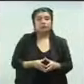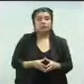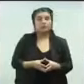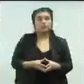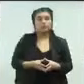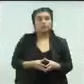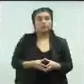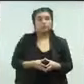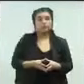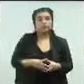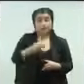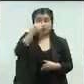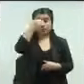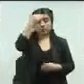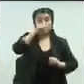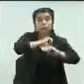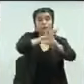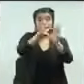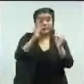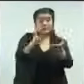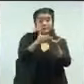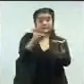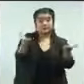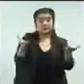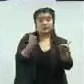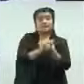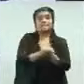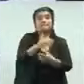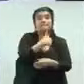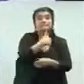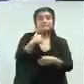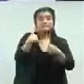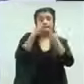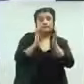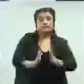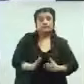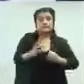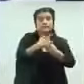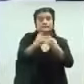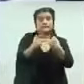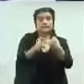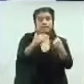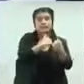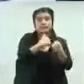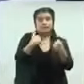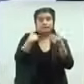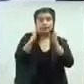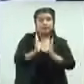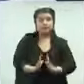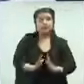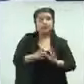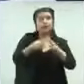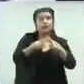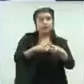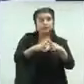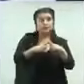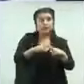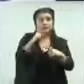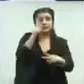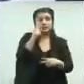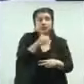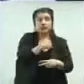Buenos días, señor ministro, viceministros. Qué bueno que nos acompañan el día de hoy por acá. Quiero empezar, señor